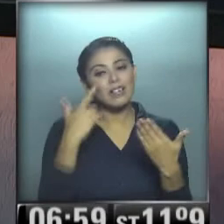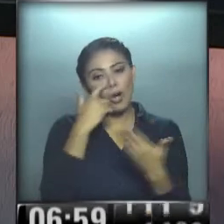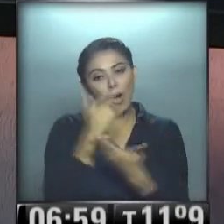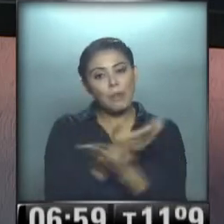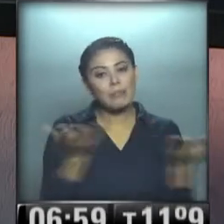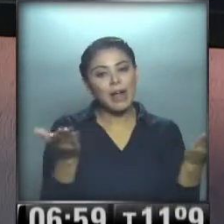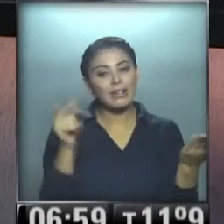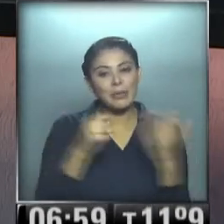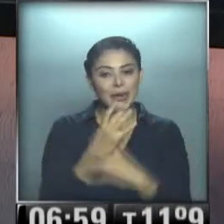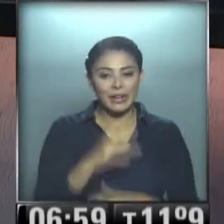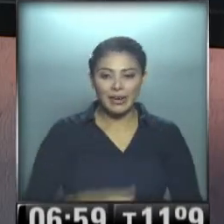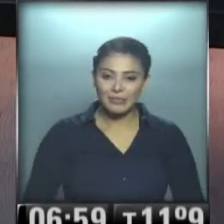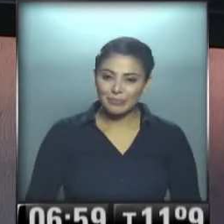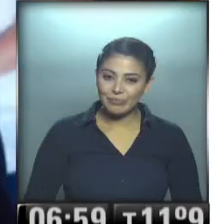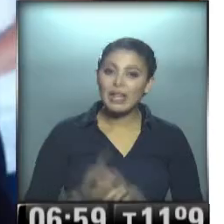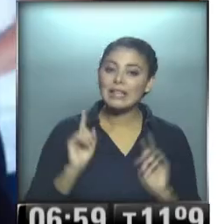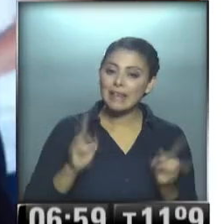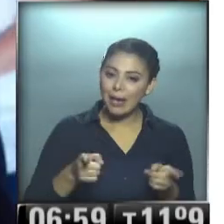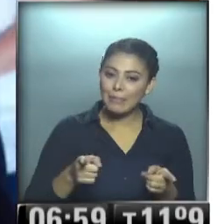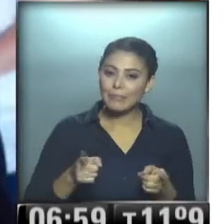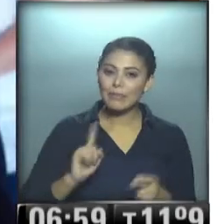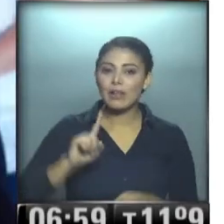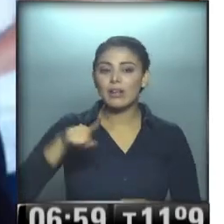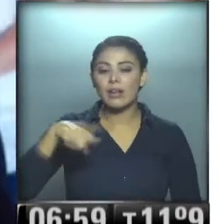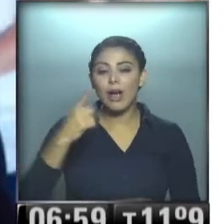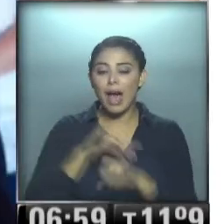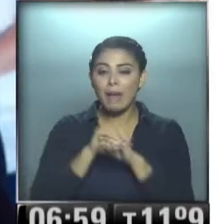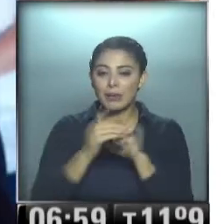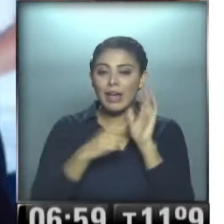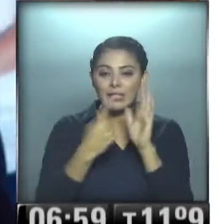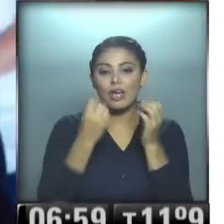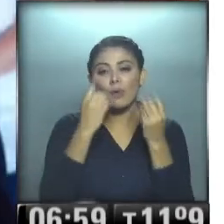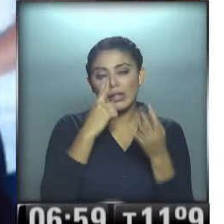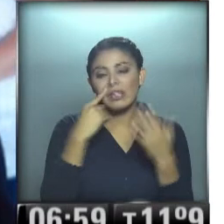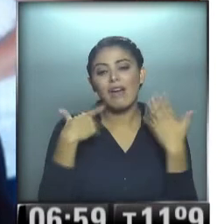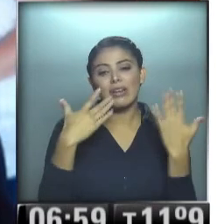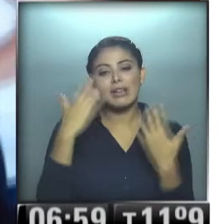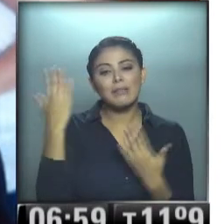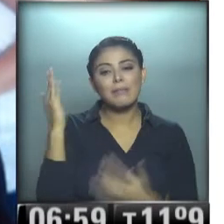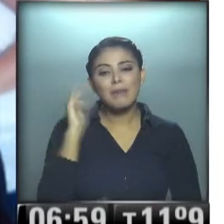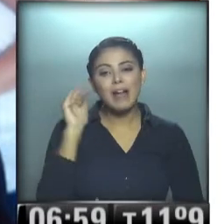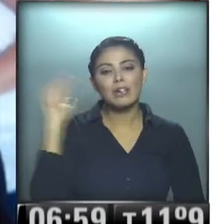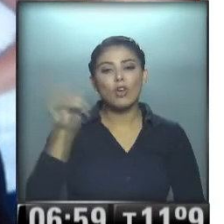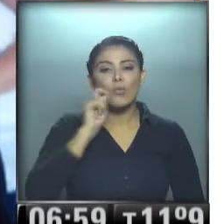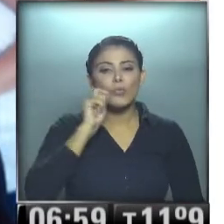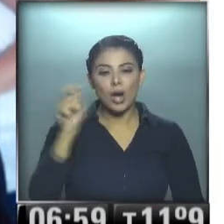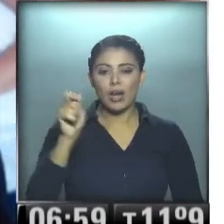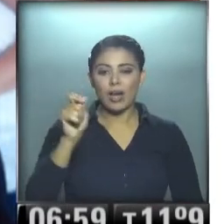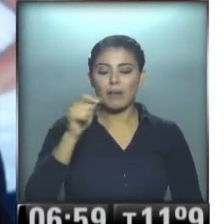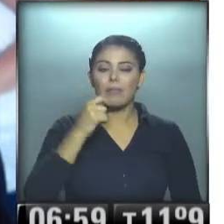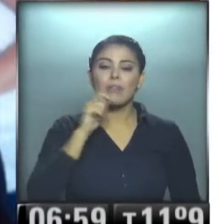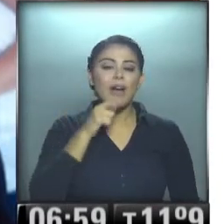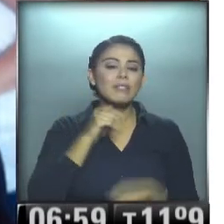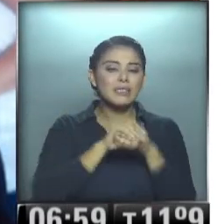con nosotros esta mañana. También nos escribe esta amiga, dice, buen día, feliz martes para todos. Un beso a mis